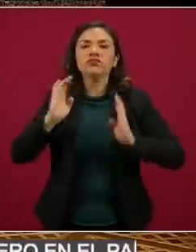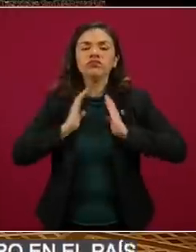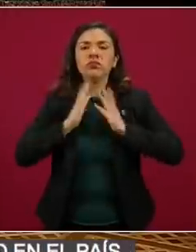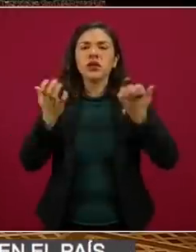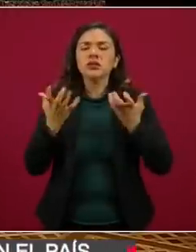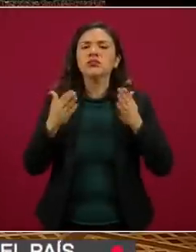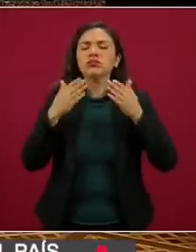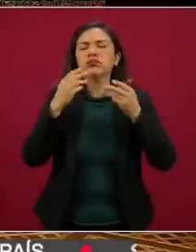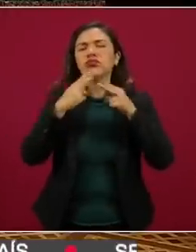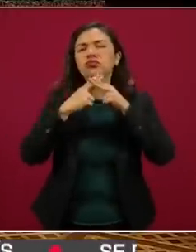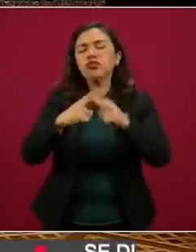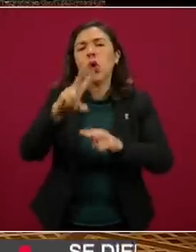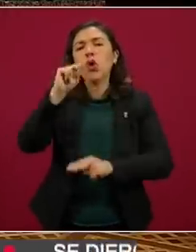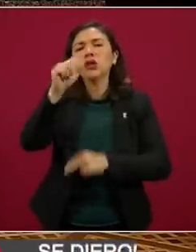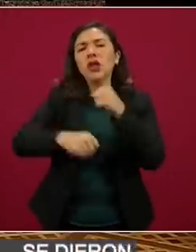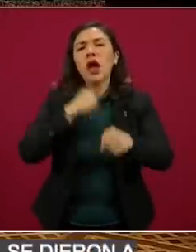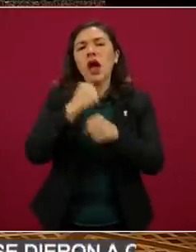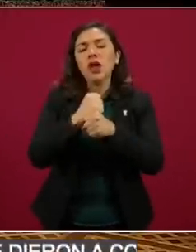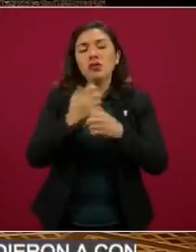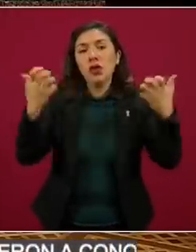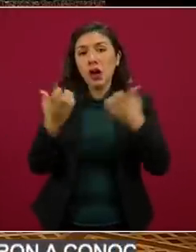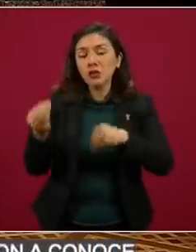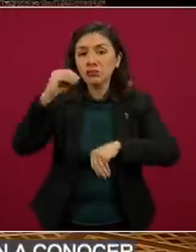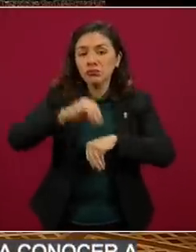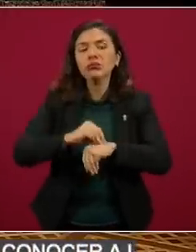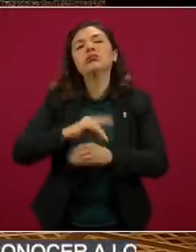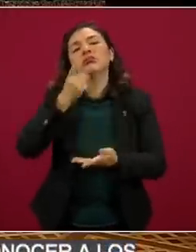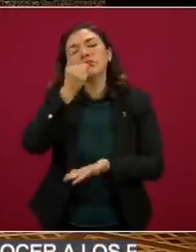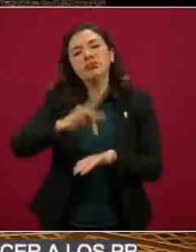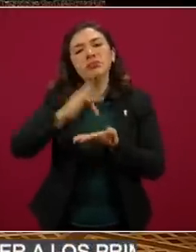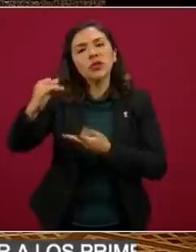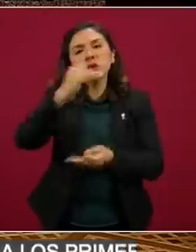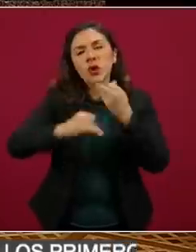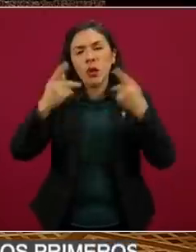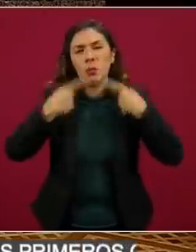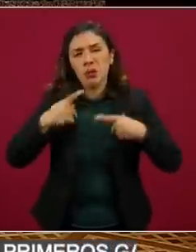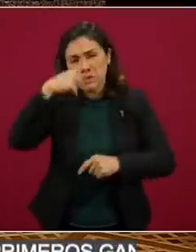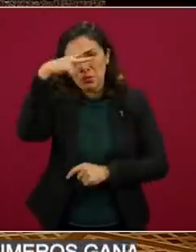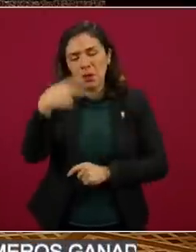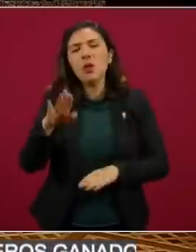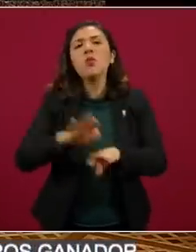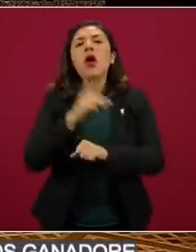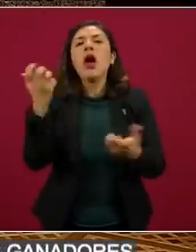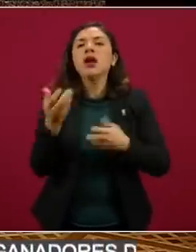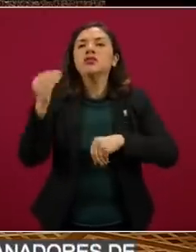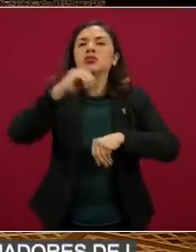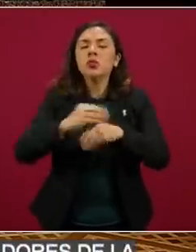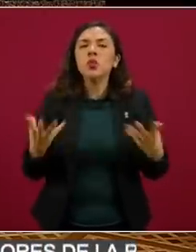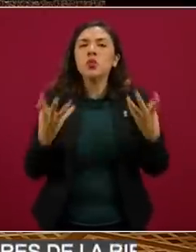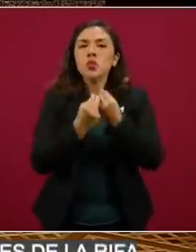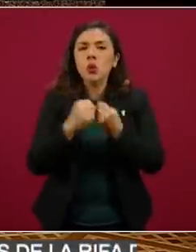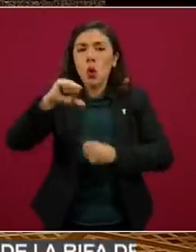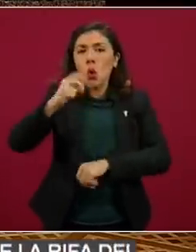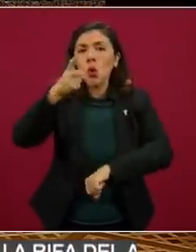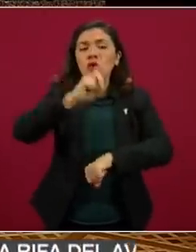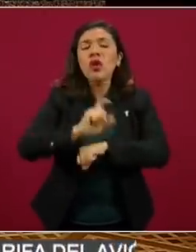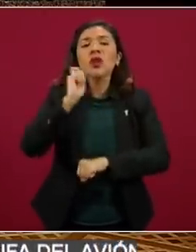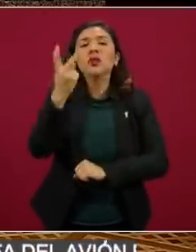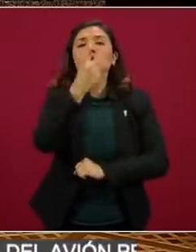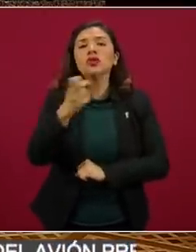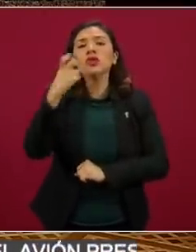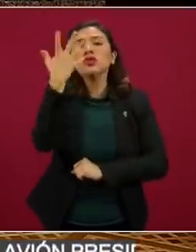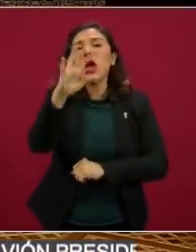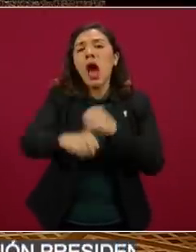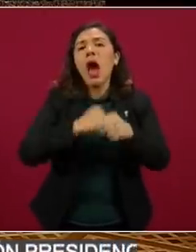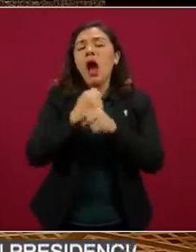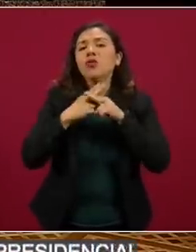creación agradece al pueblo de mexico por abrir un espacio en sus hogares veremos y juntos celebraremos estos 200 días